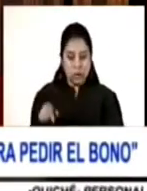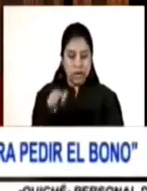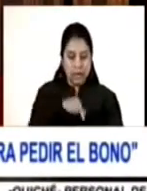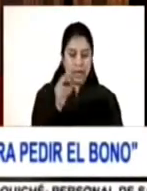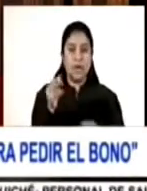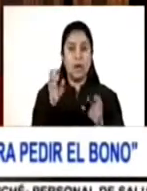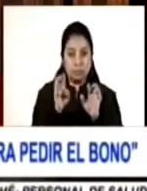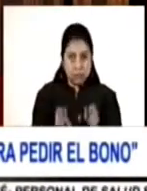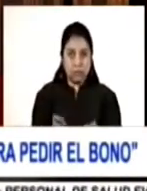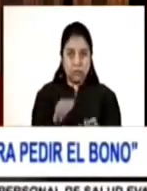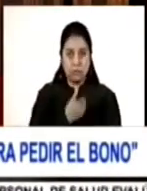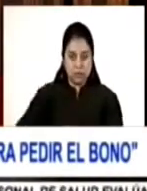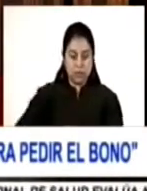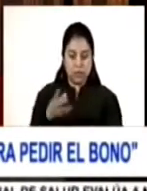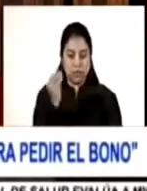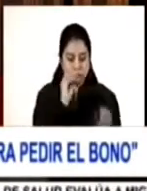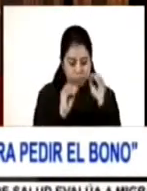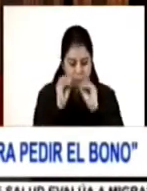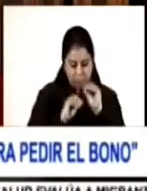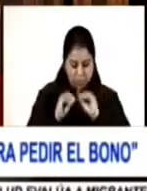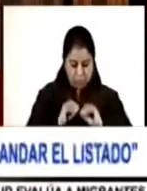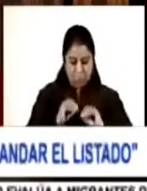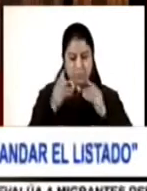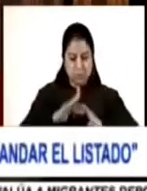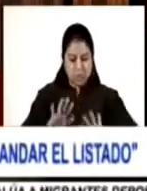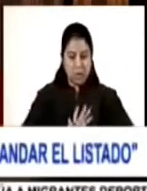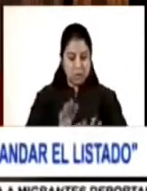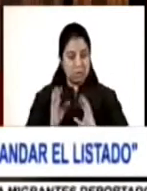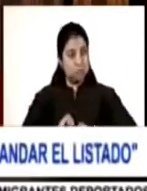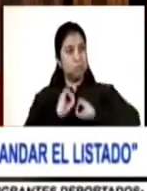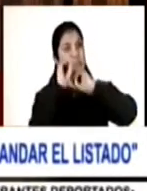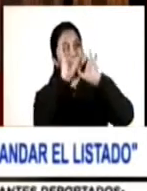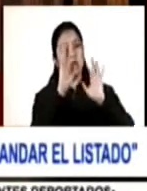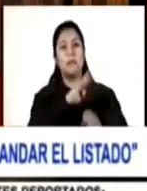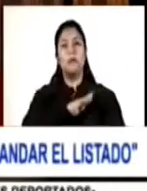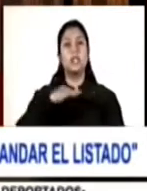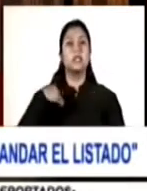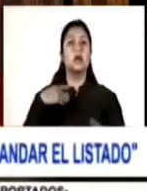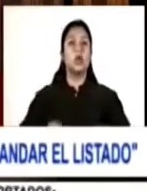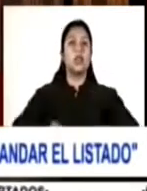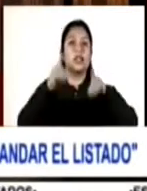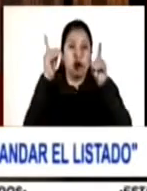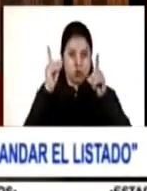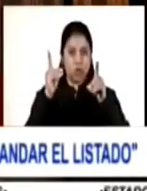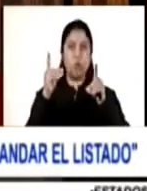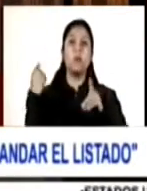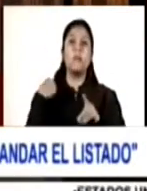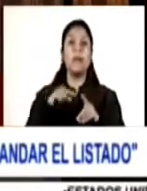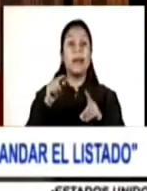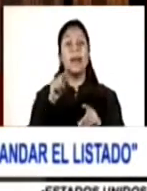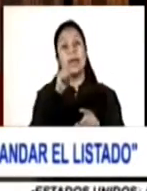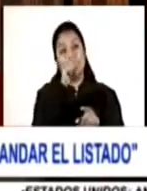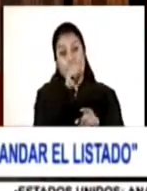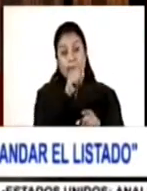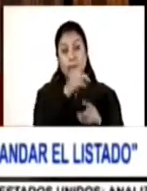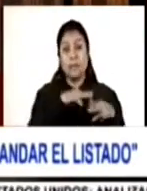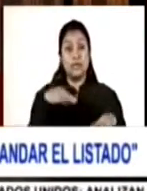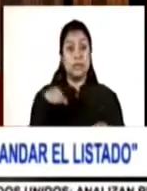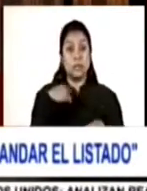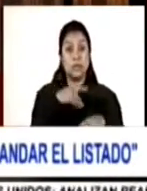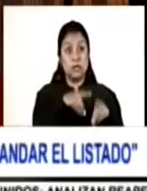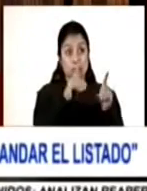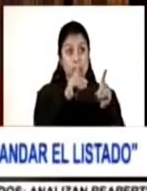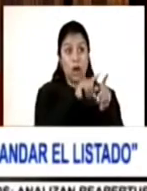el personal de presidencia, lo procesa, lo envía al Ministerio de Desarrollo para que este a su vez lo